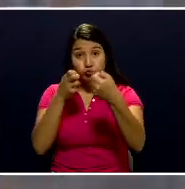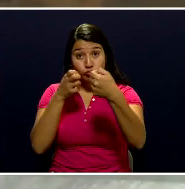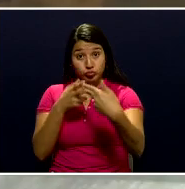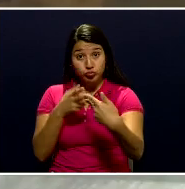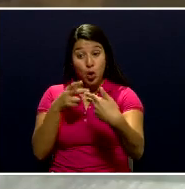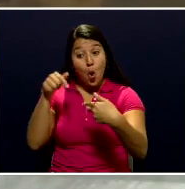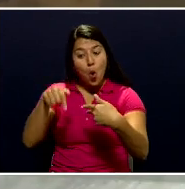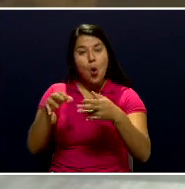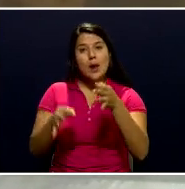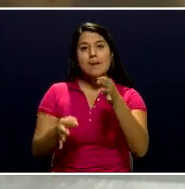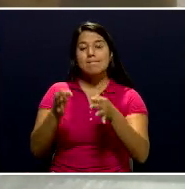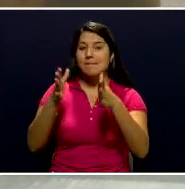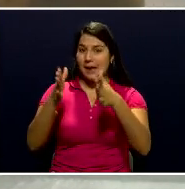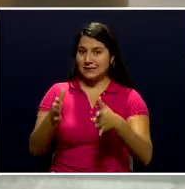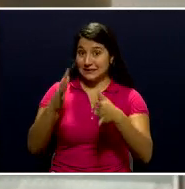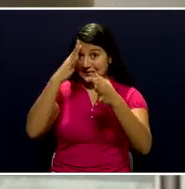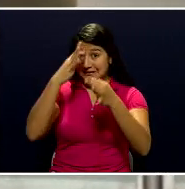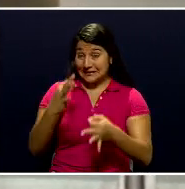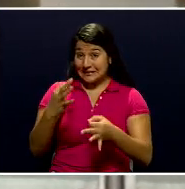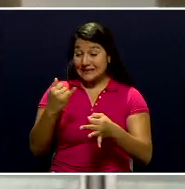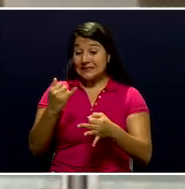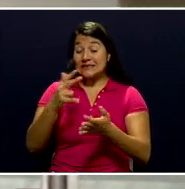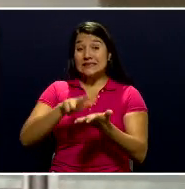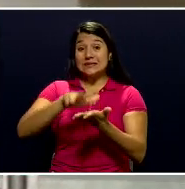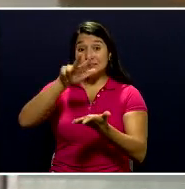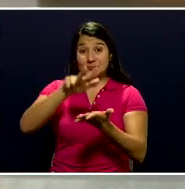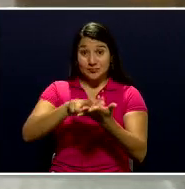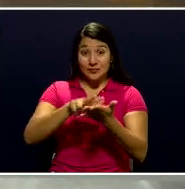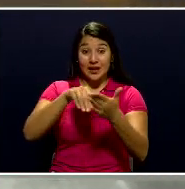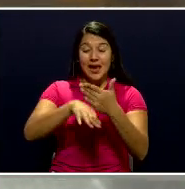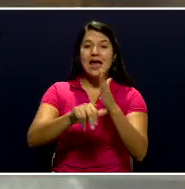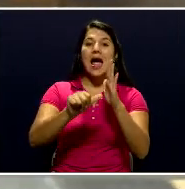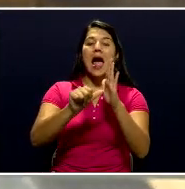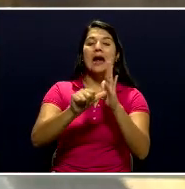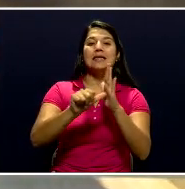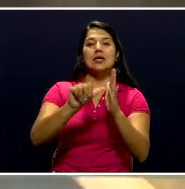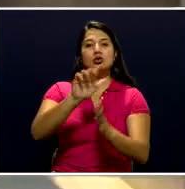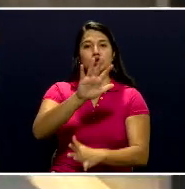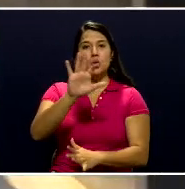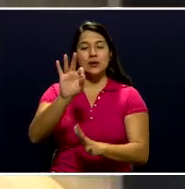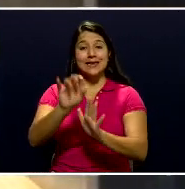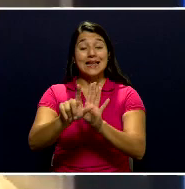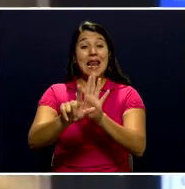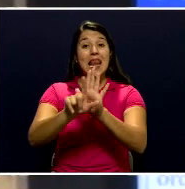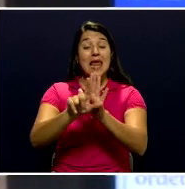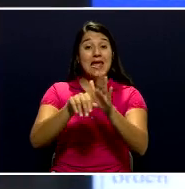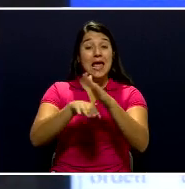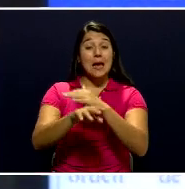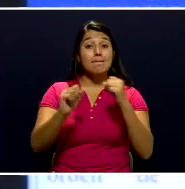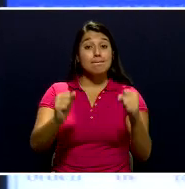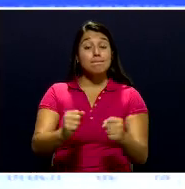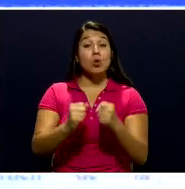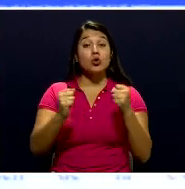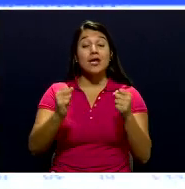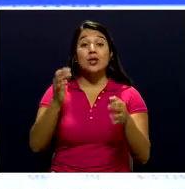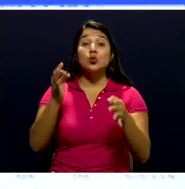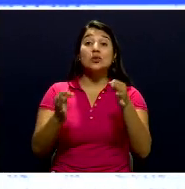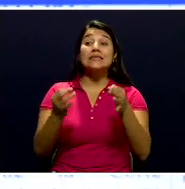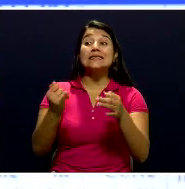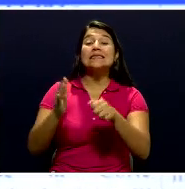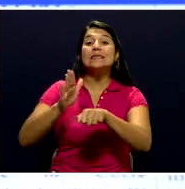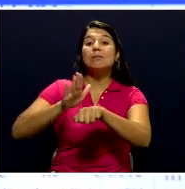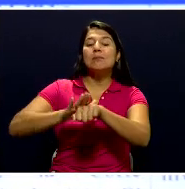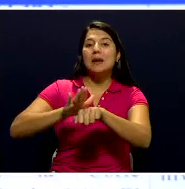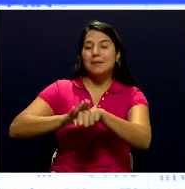si aprueban en el artículo 59 de la Ley Orgánica del Poder Judicial, faculta a la